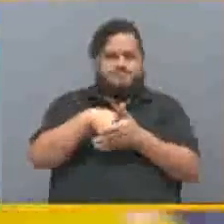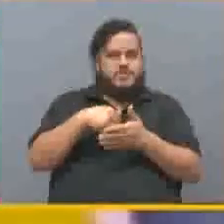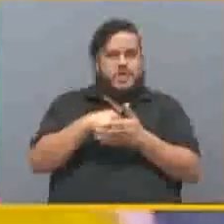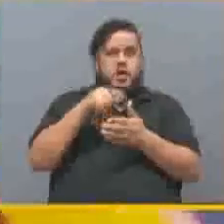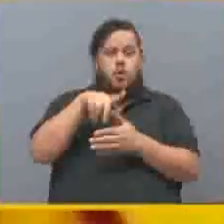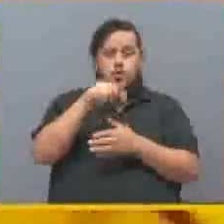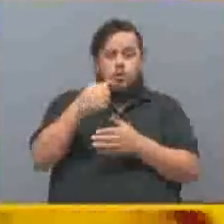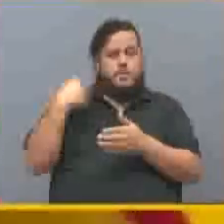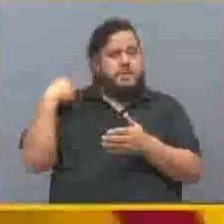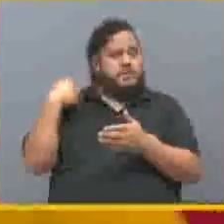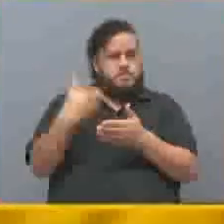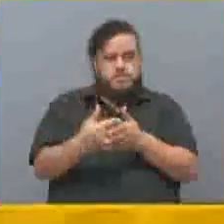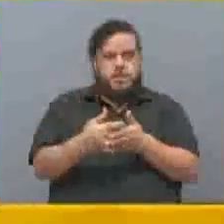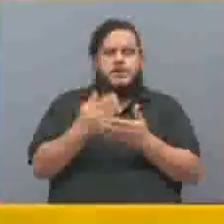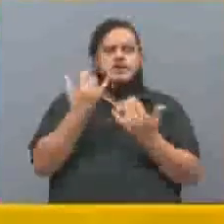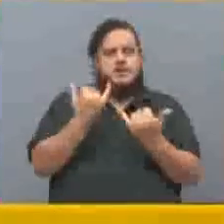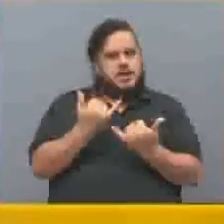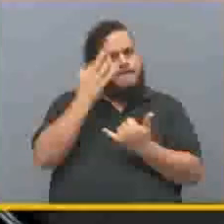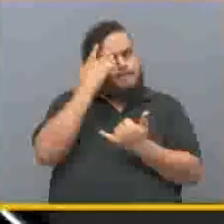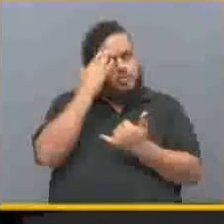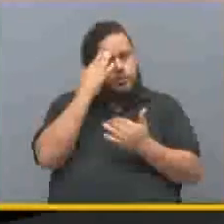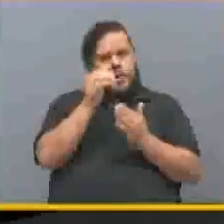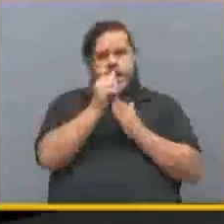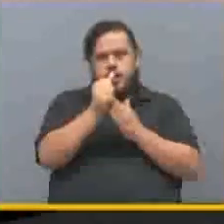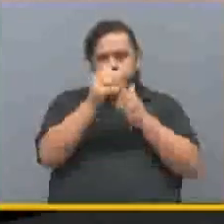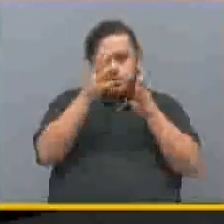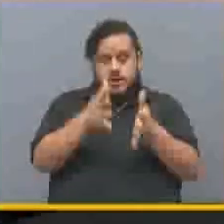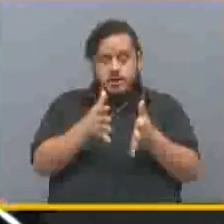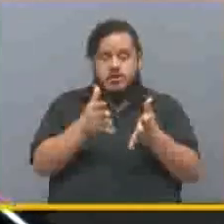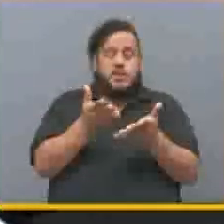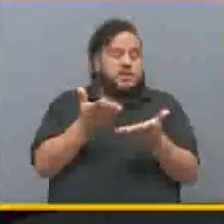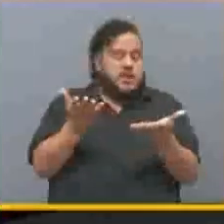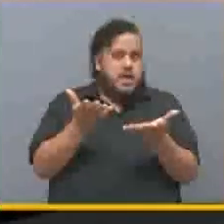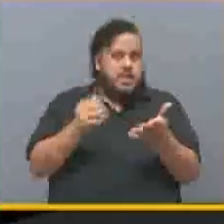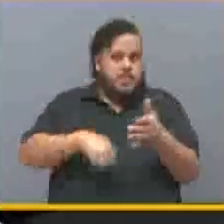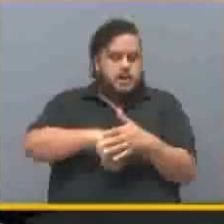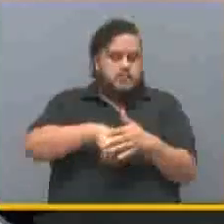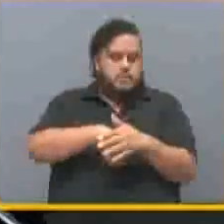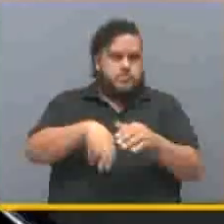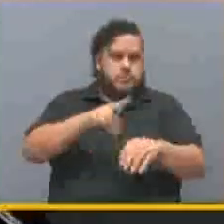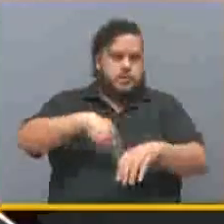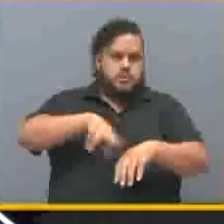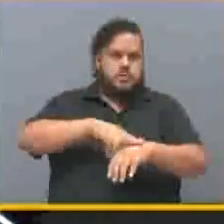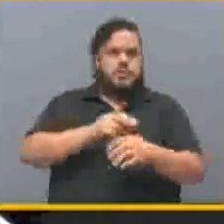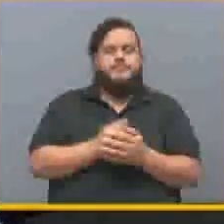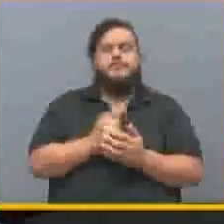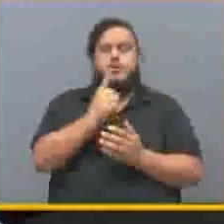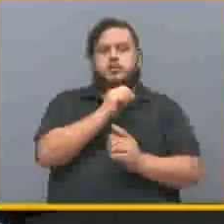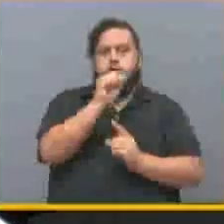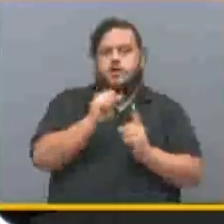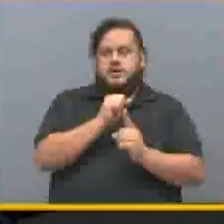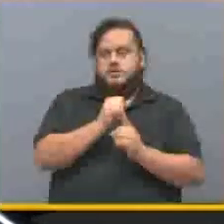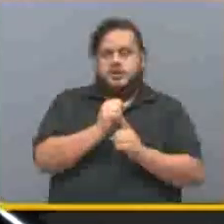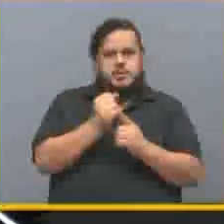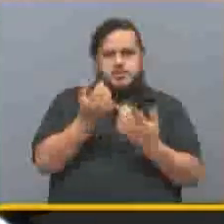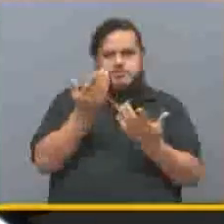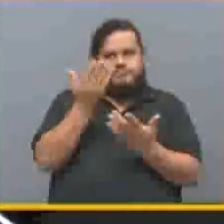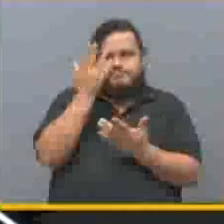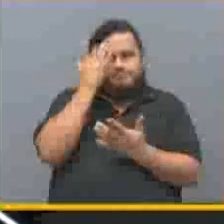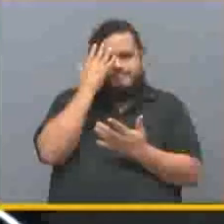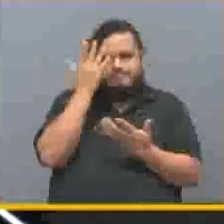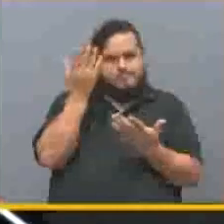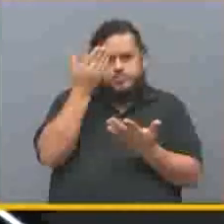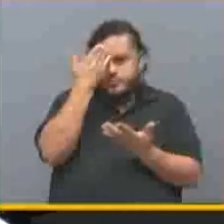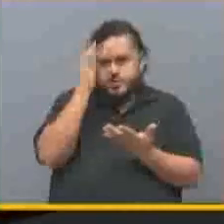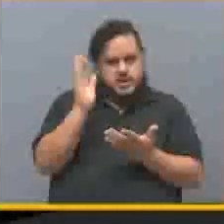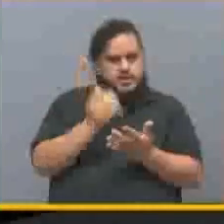empieza a preocupar a los dirigentes del fútbol nacional. Es una situación bastante incierta. Lo único que yo le